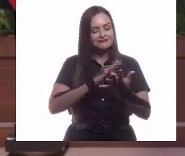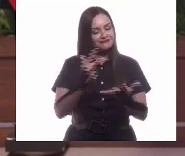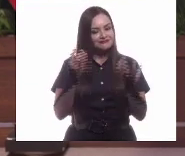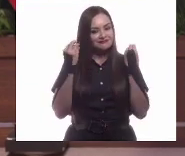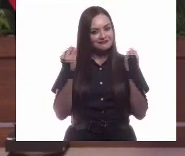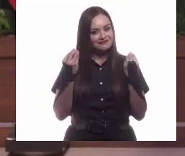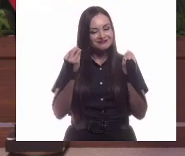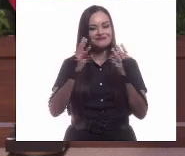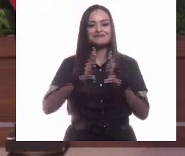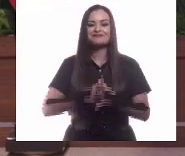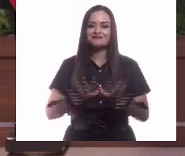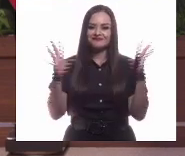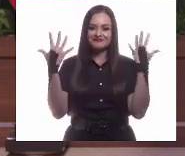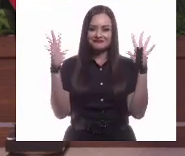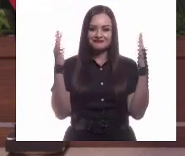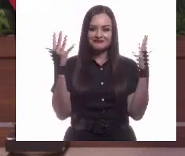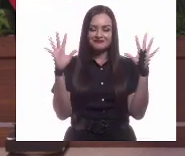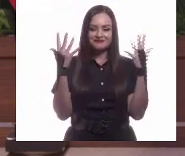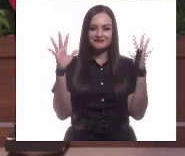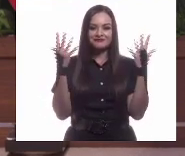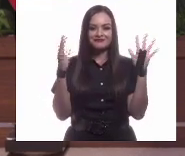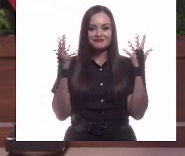gracias.